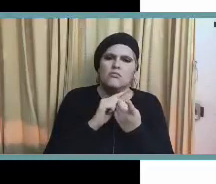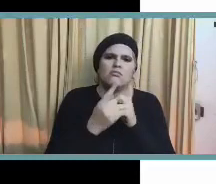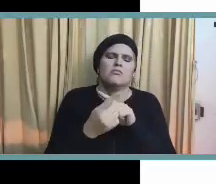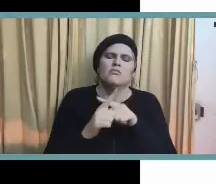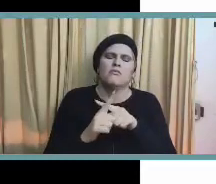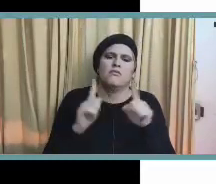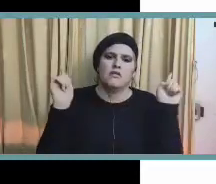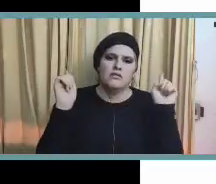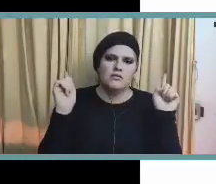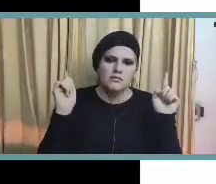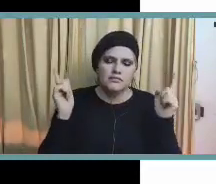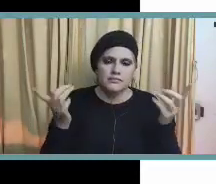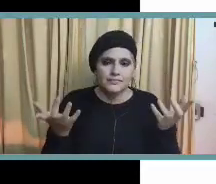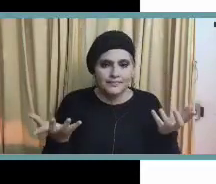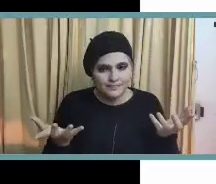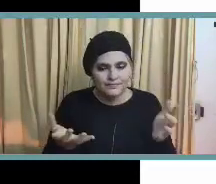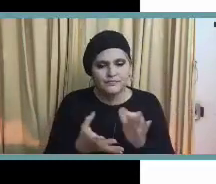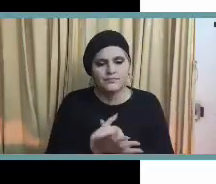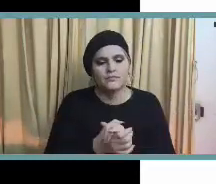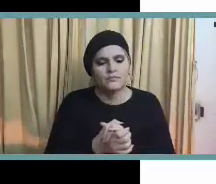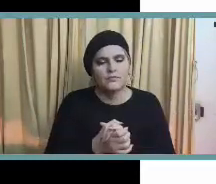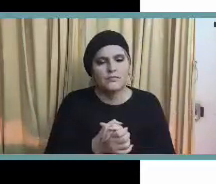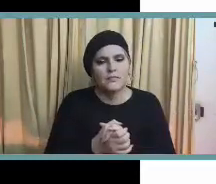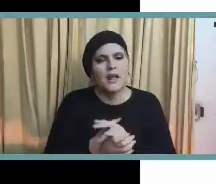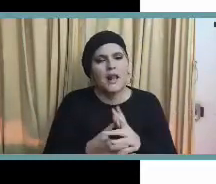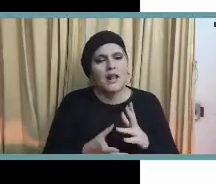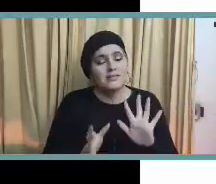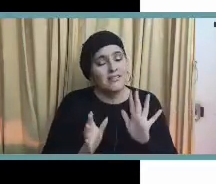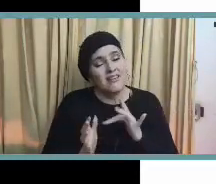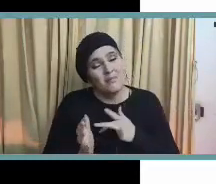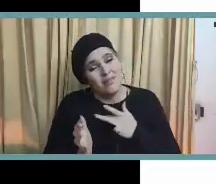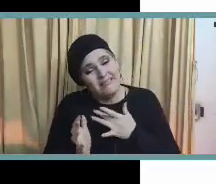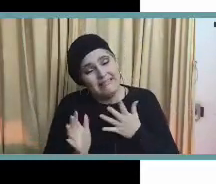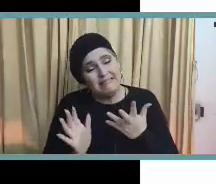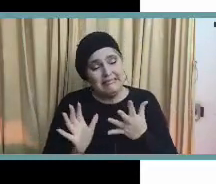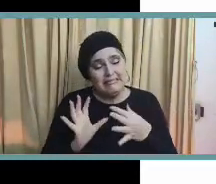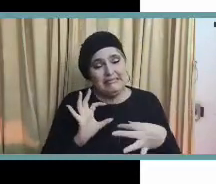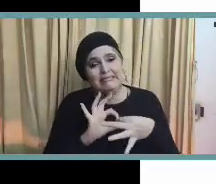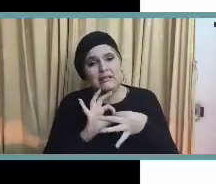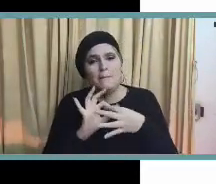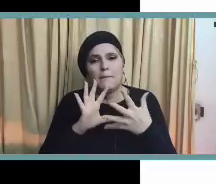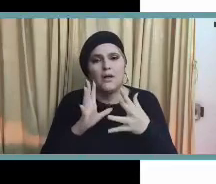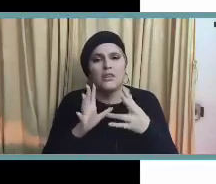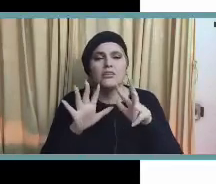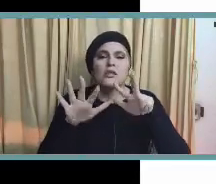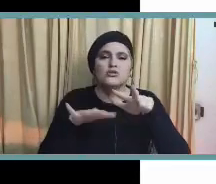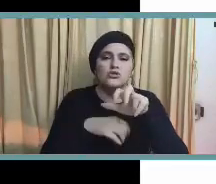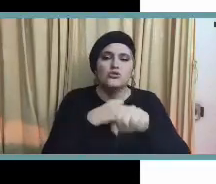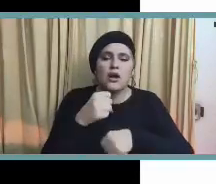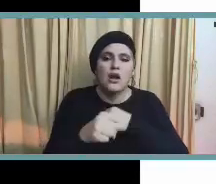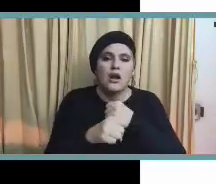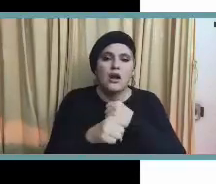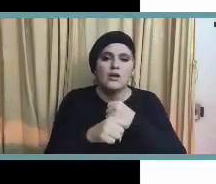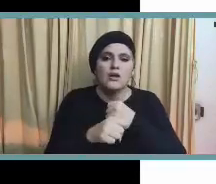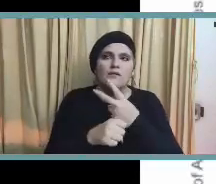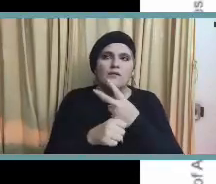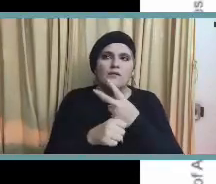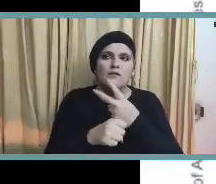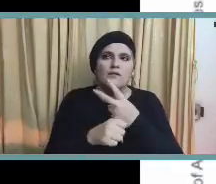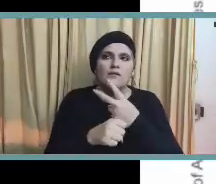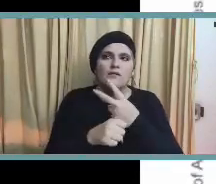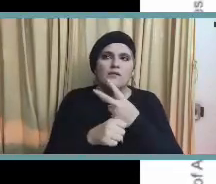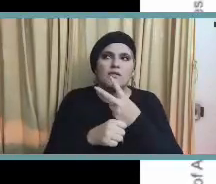Lamentablemente, esto se asoció a que entre los 18 y los 24 años son edades de las vacunas, y se asoció con las